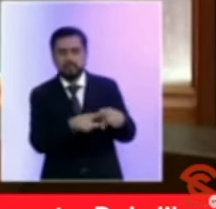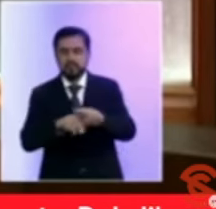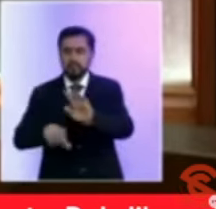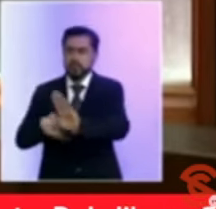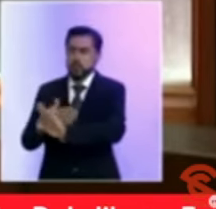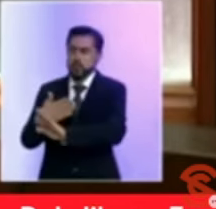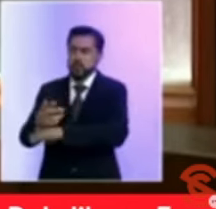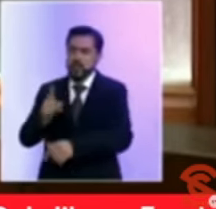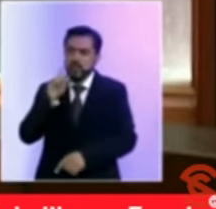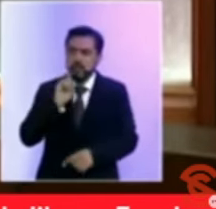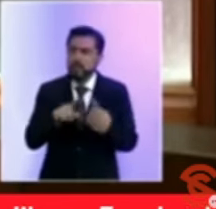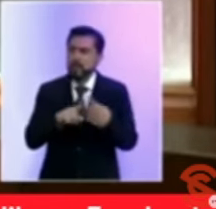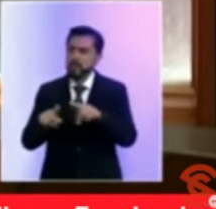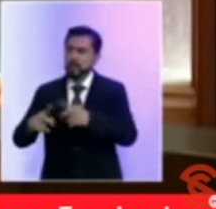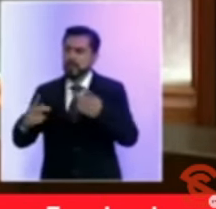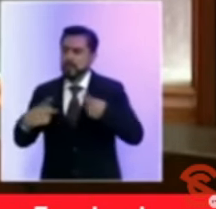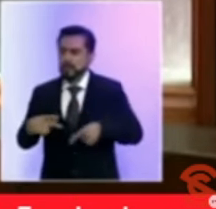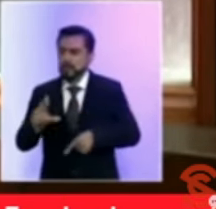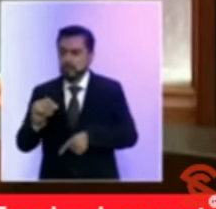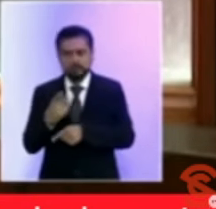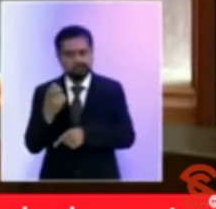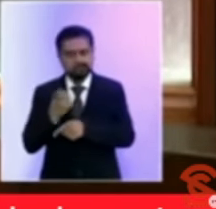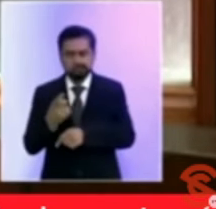nugatorio los derechos